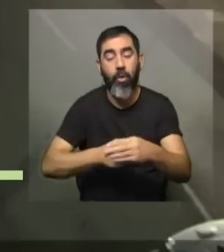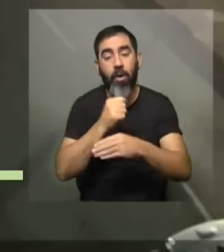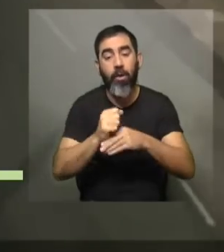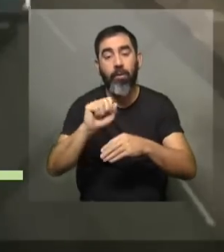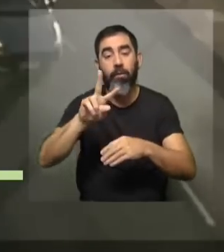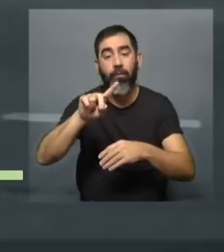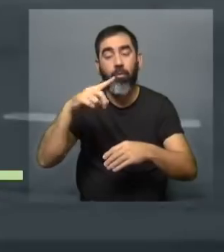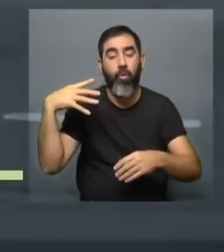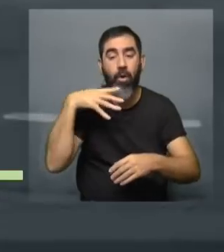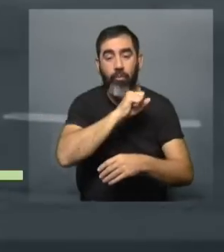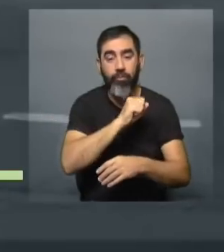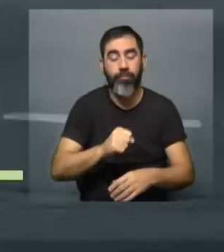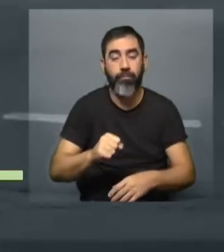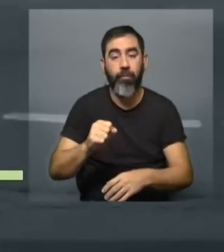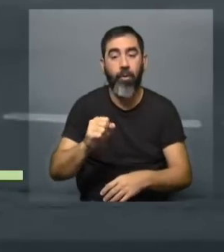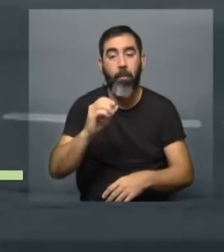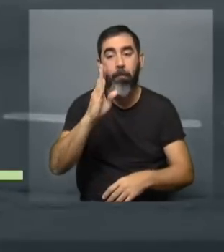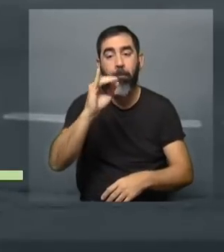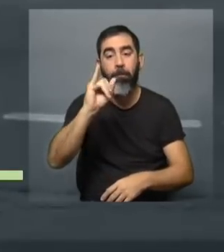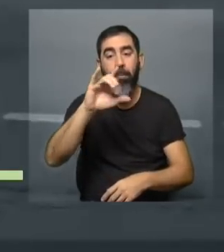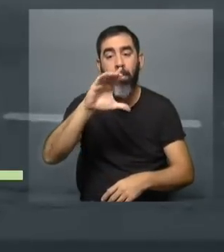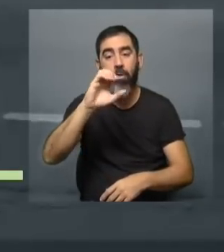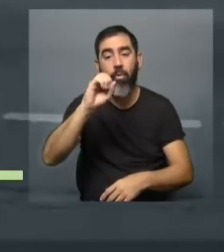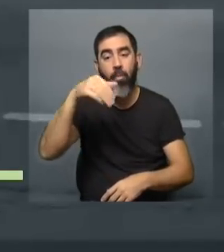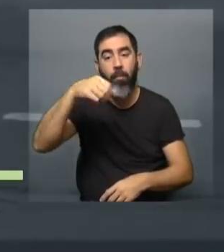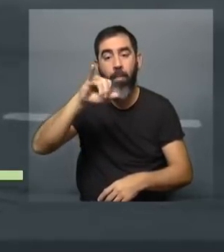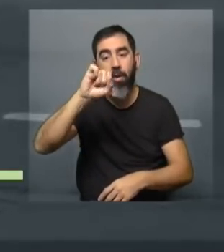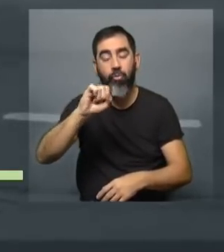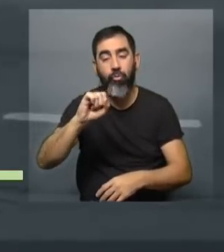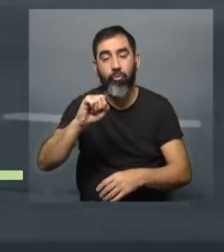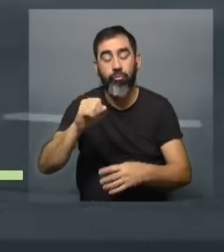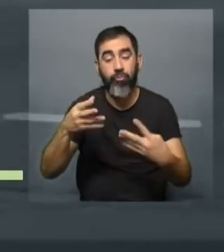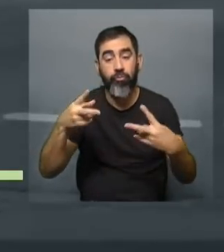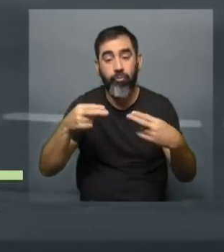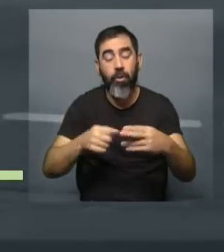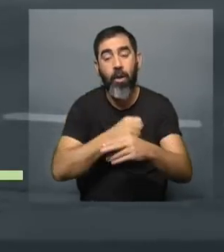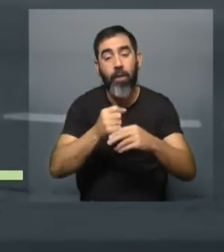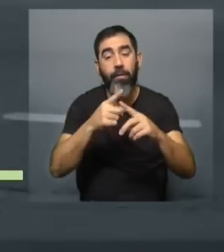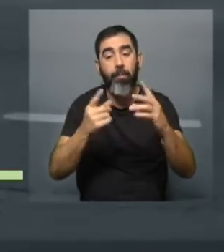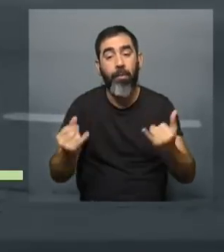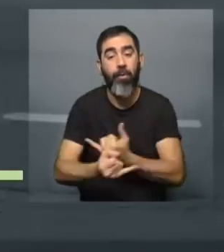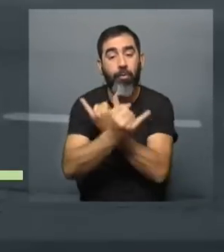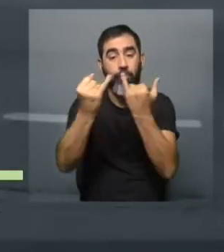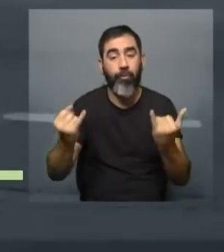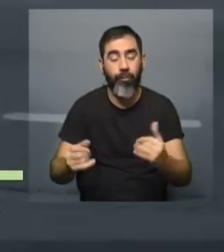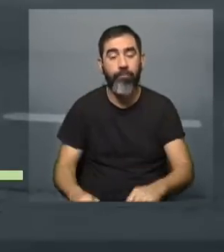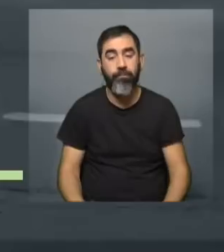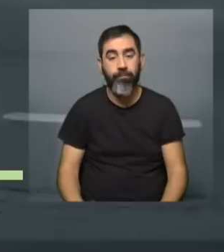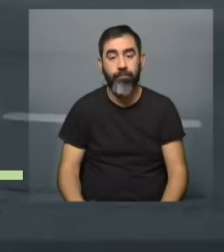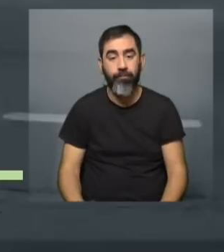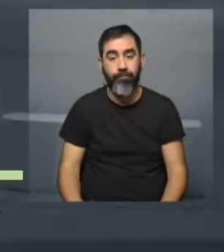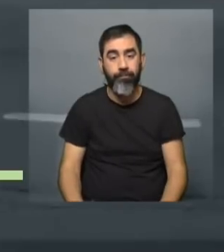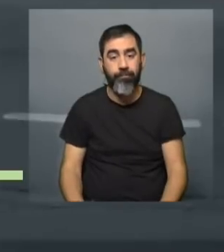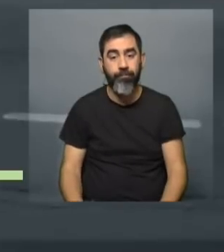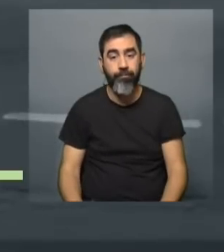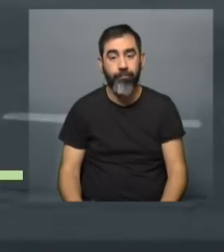21 de agosto también pilco mayo entre Alejandro gallinal y Mississippi cortado hasta el mediodía es de 7 a 12 por tareas de carga